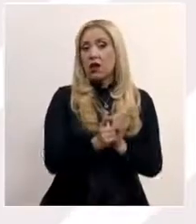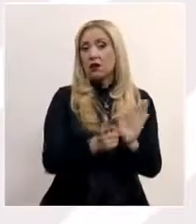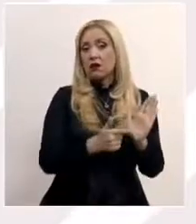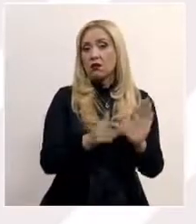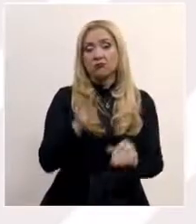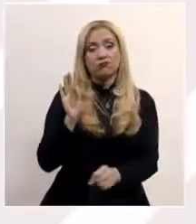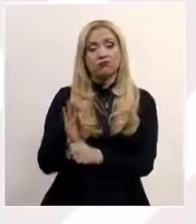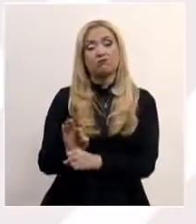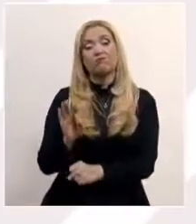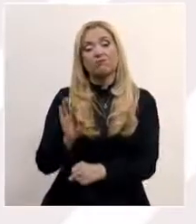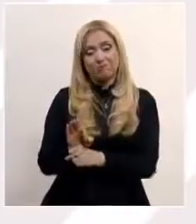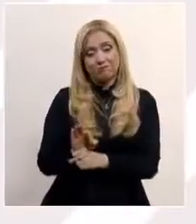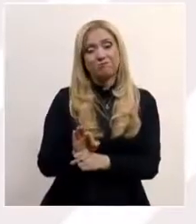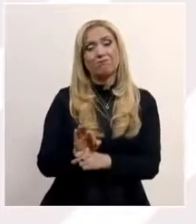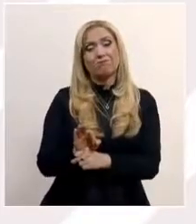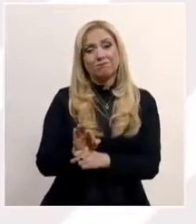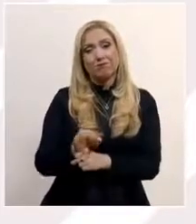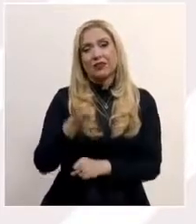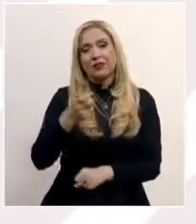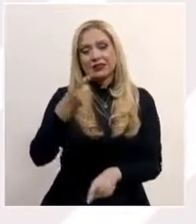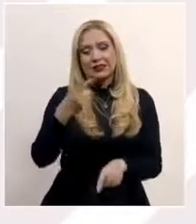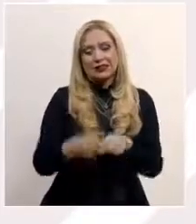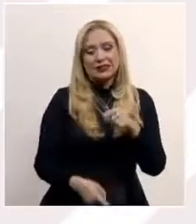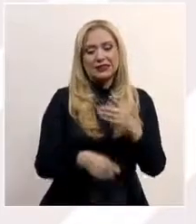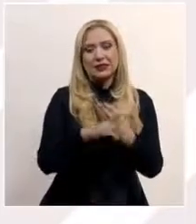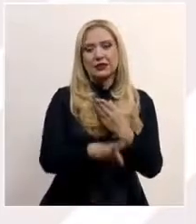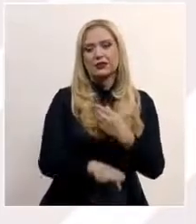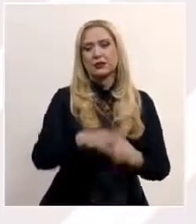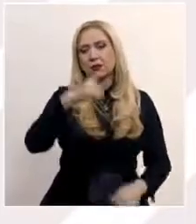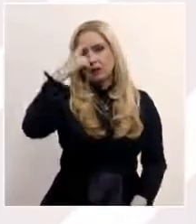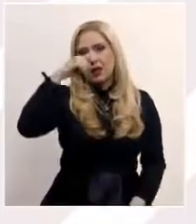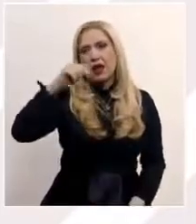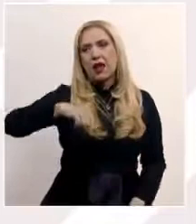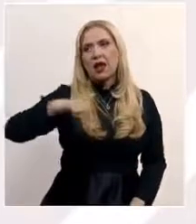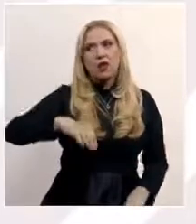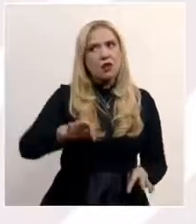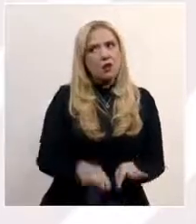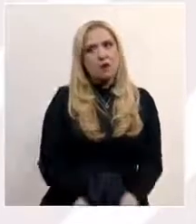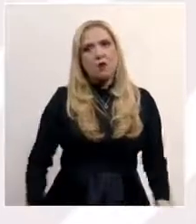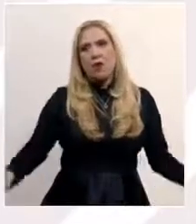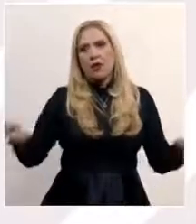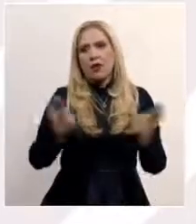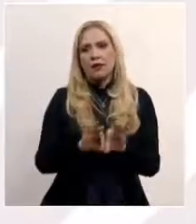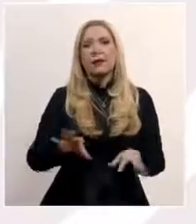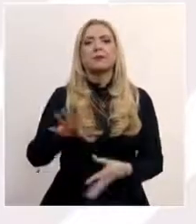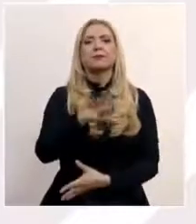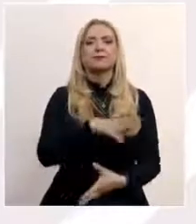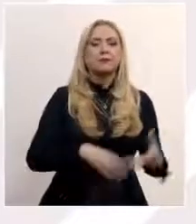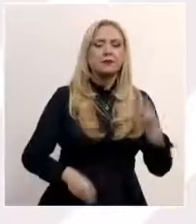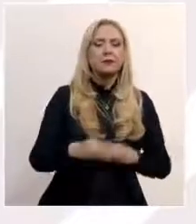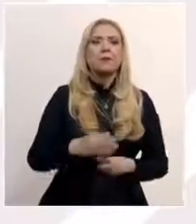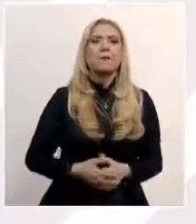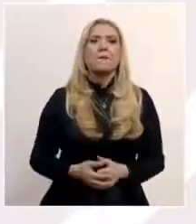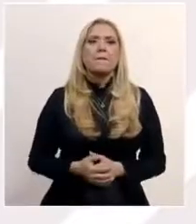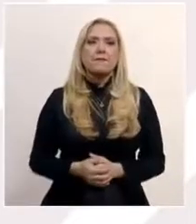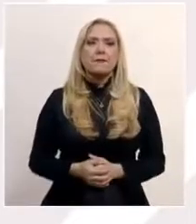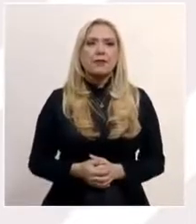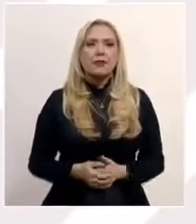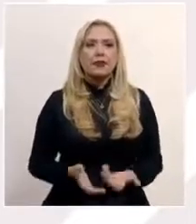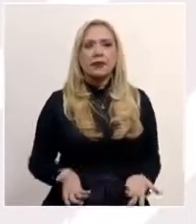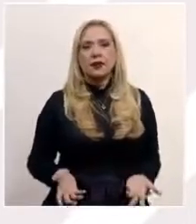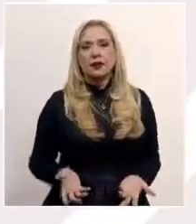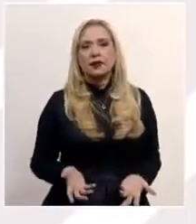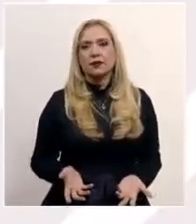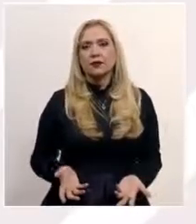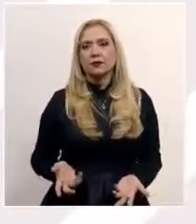entonces, y evitar. Entonces, yo creo que la parte preventiva para el consejo es muy, muy importante. Y por otra parte, pues bueno, ya